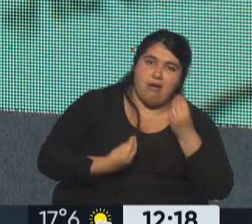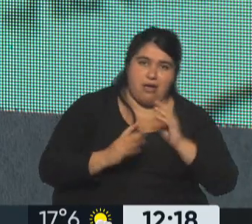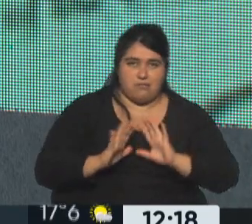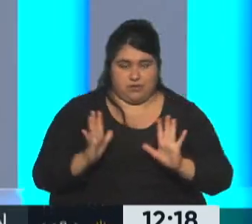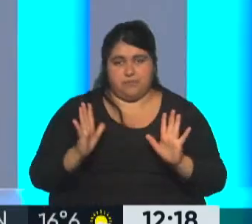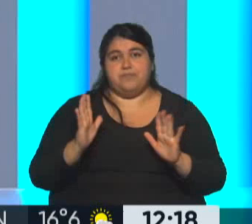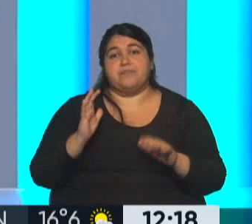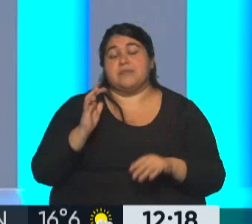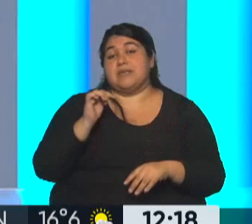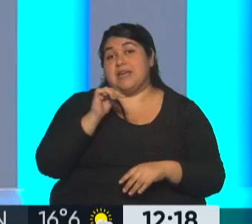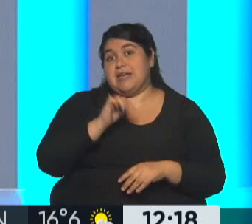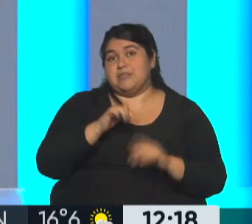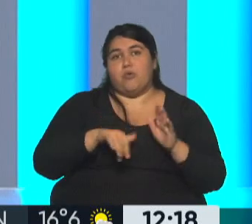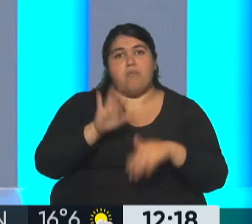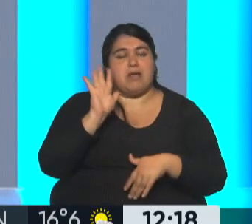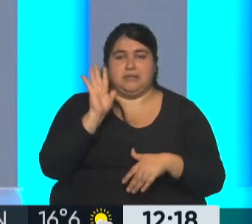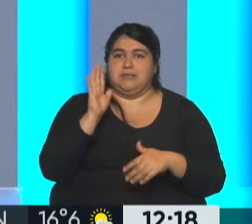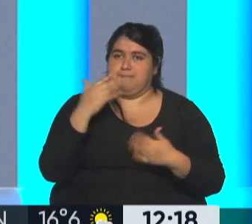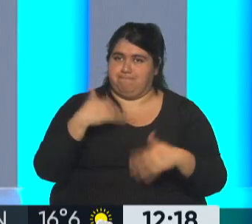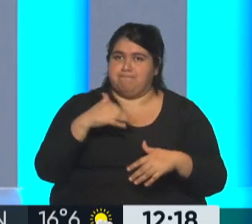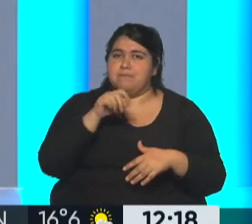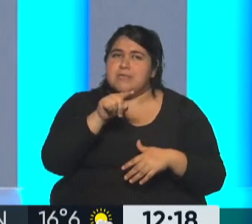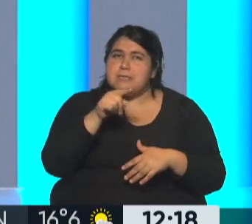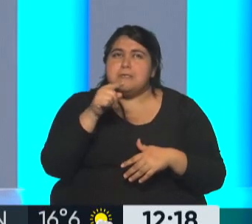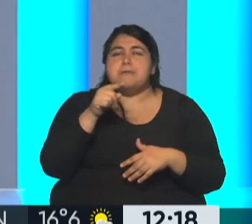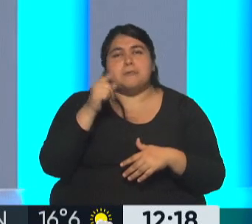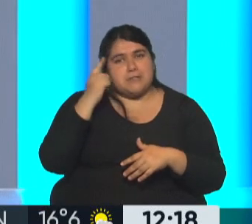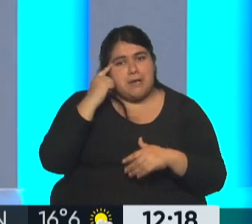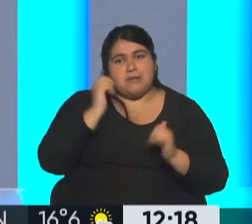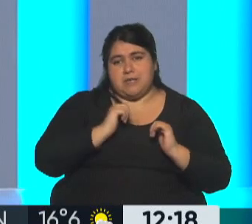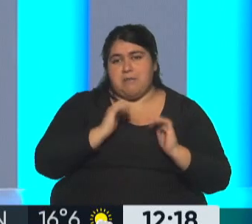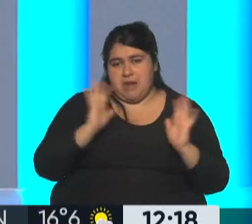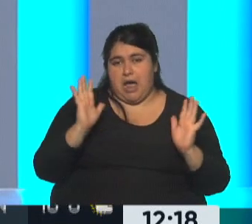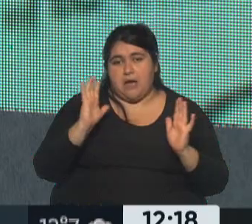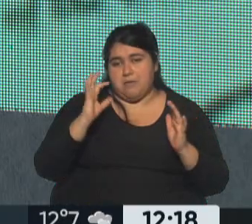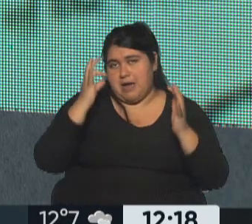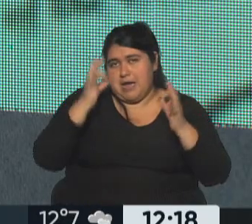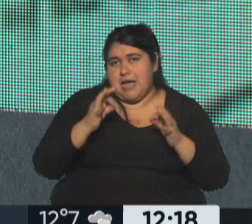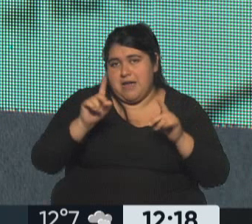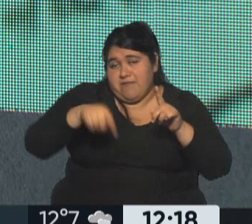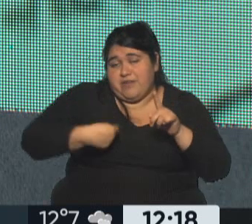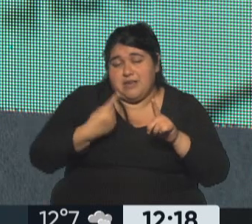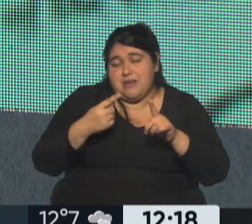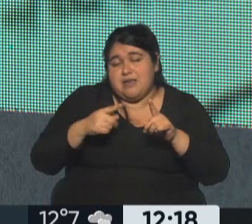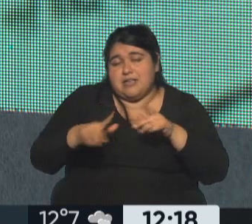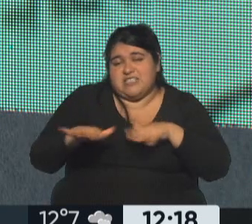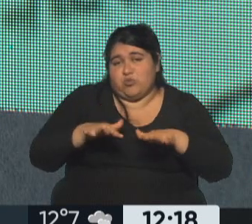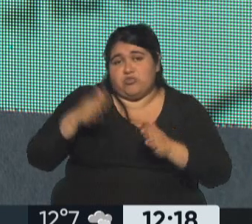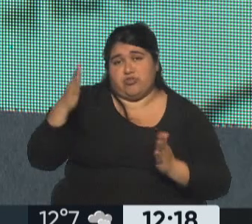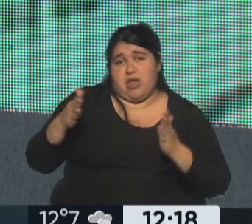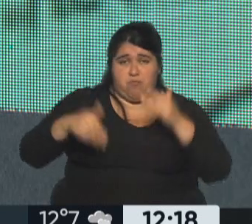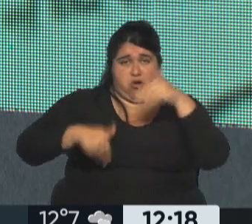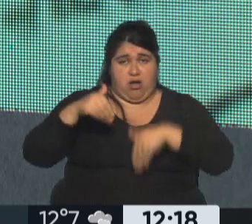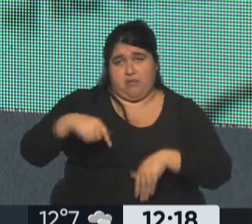está pasando un nivel superior a lo que se esperaba a lo que se pronosticaba pero seguramente esto tiene que ver con el clima electoral teniendo en cuenta el domingo